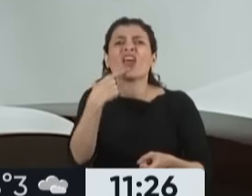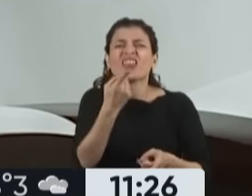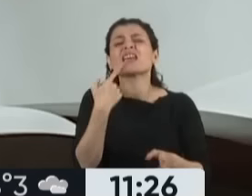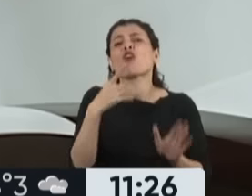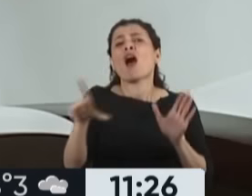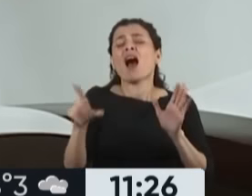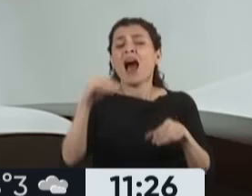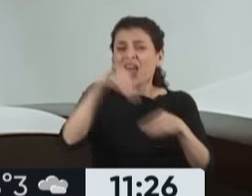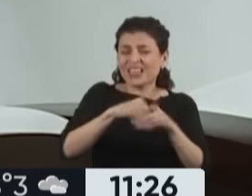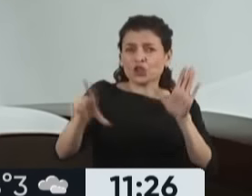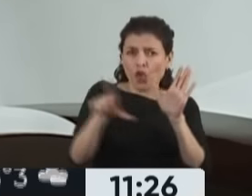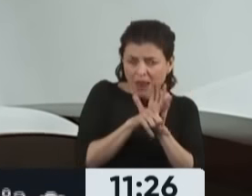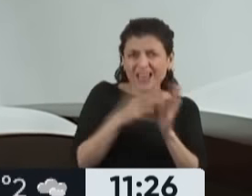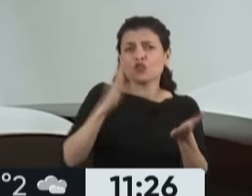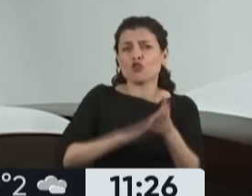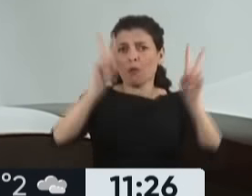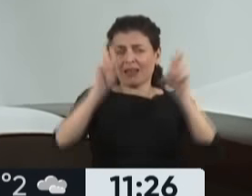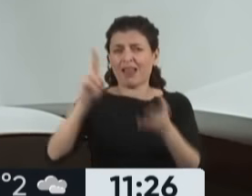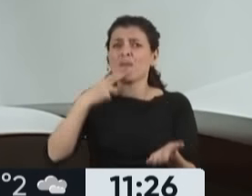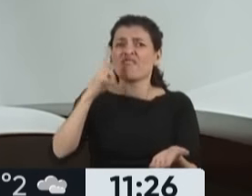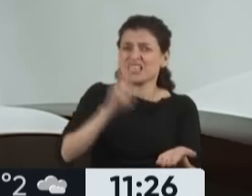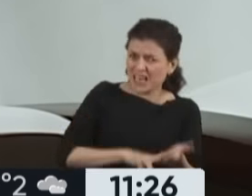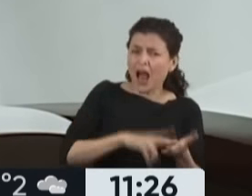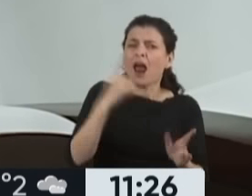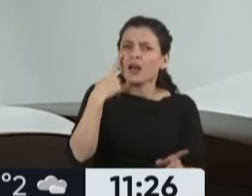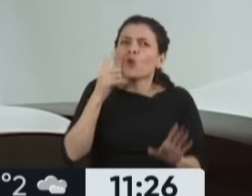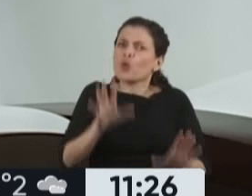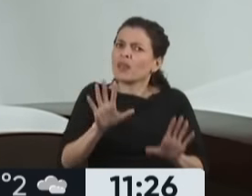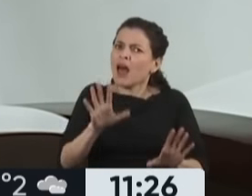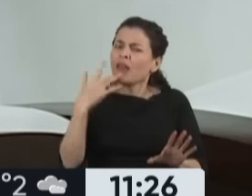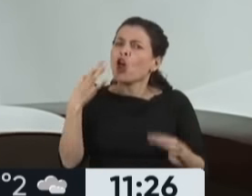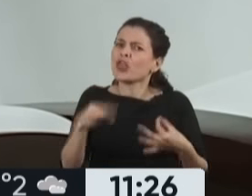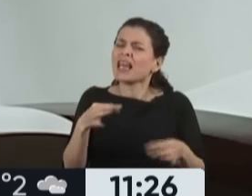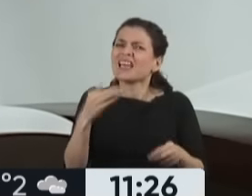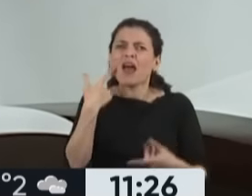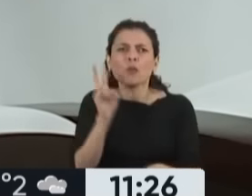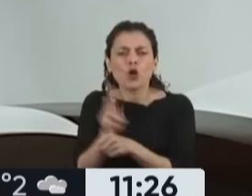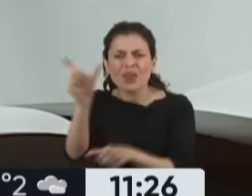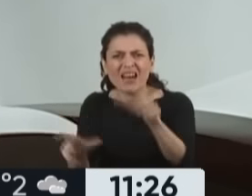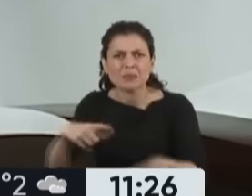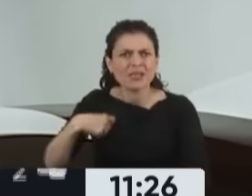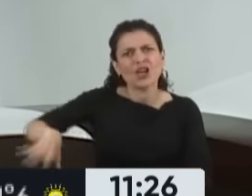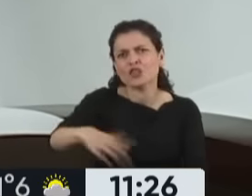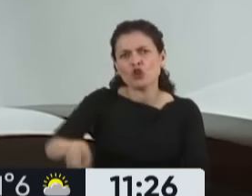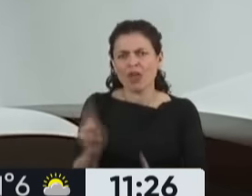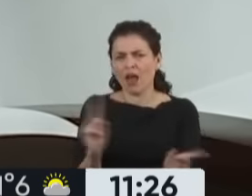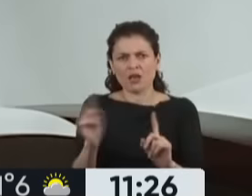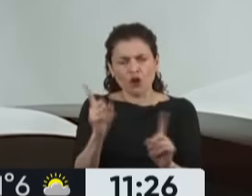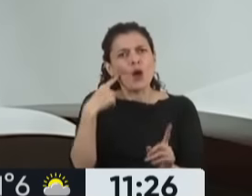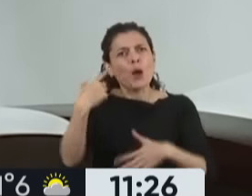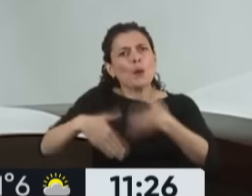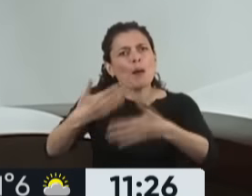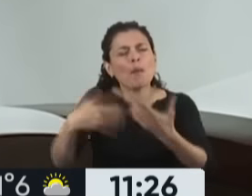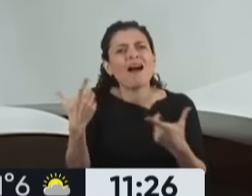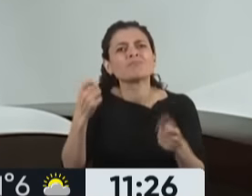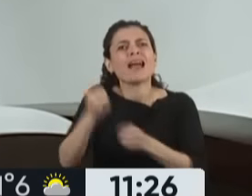ricos, que no se tiene en cuenta a la clase media y que además se está llevando a una situación crítica a las pymes.